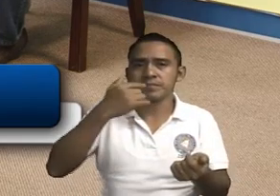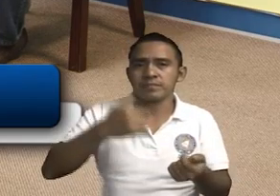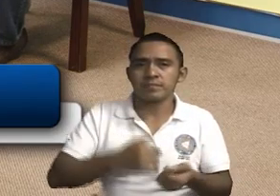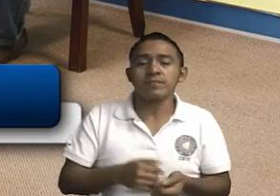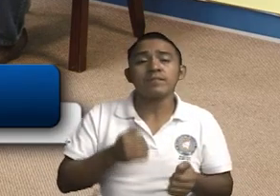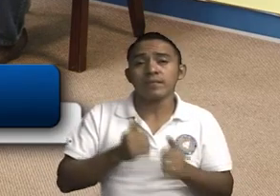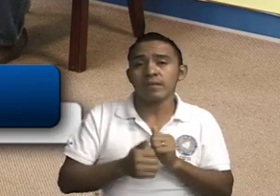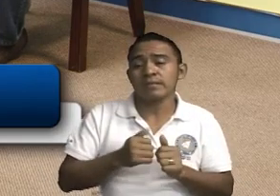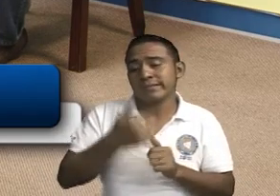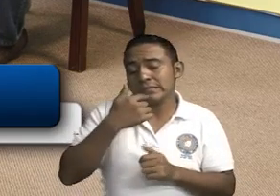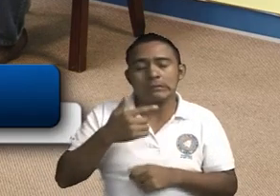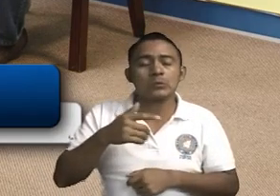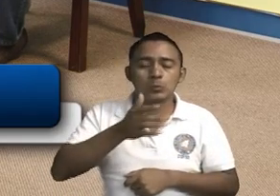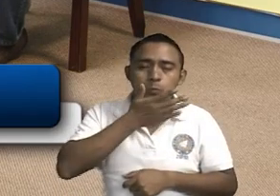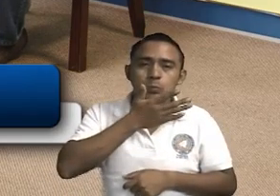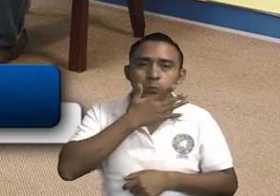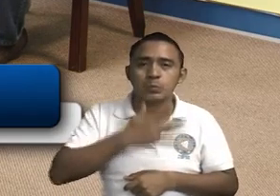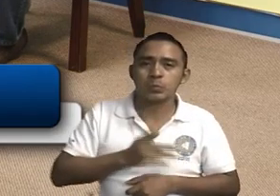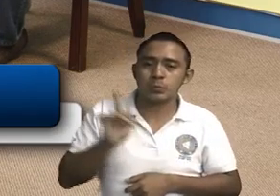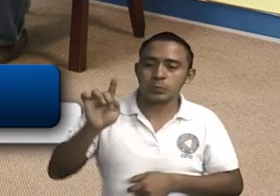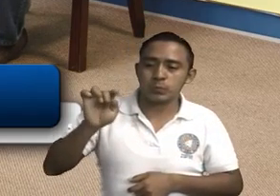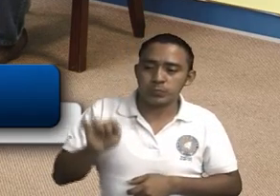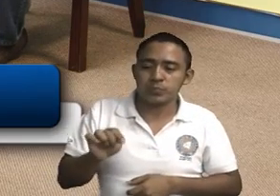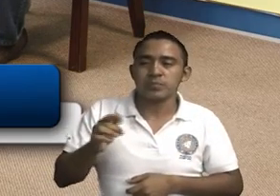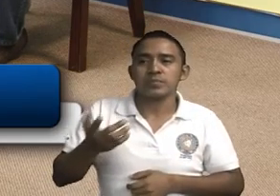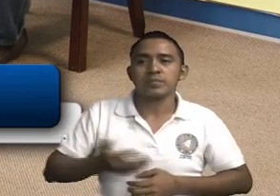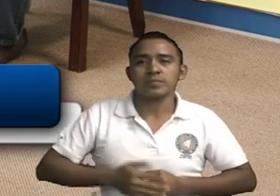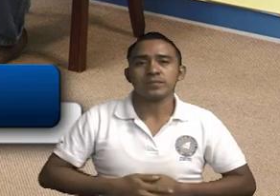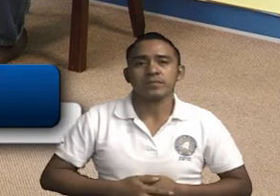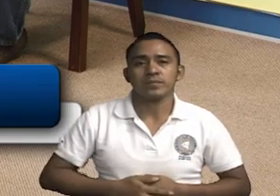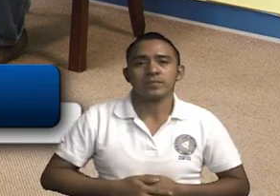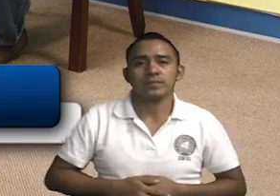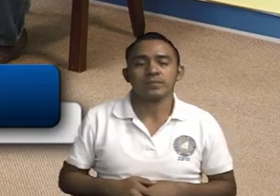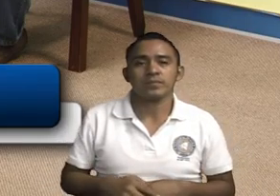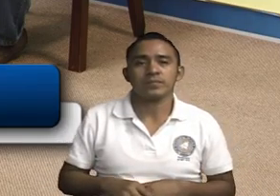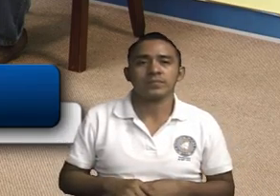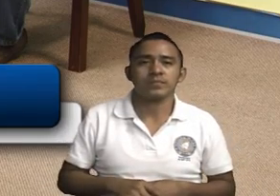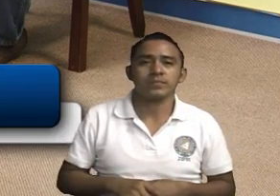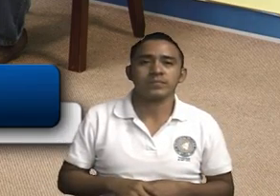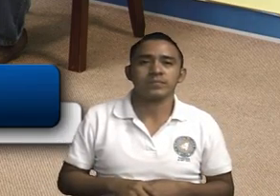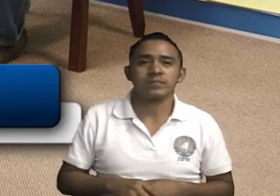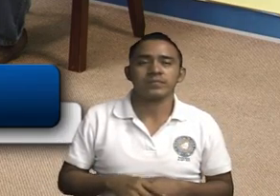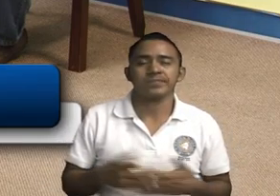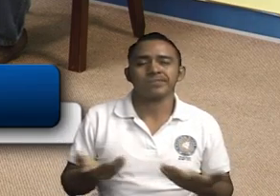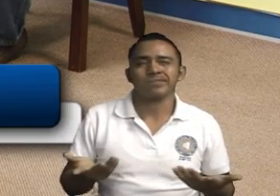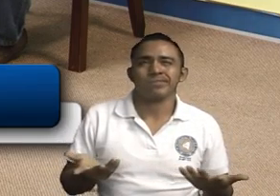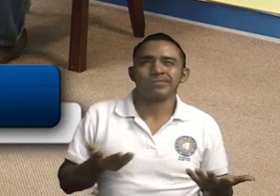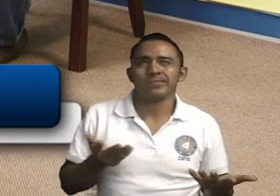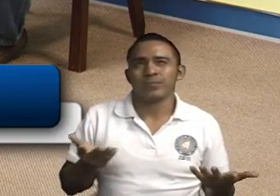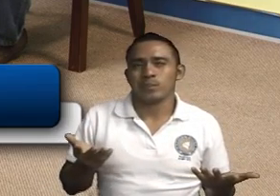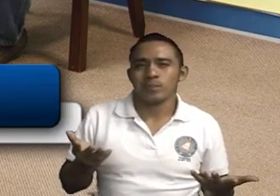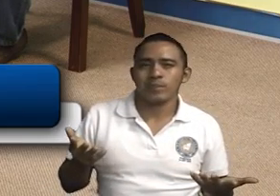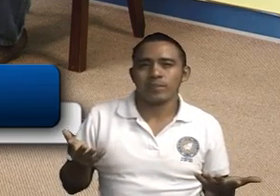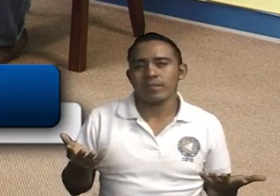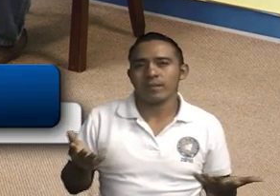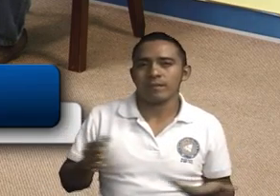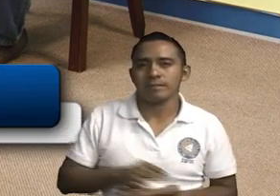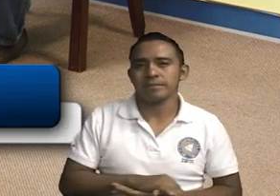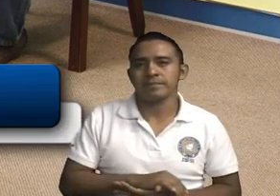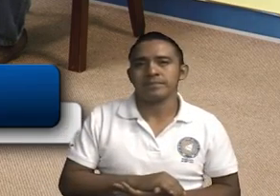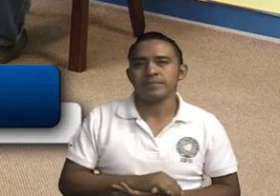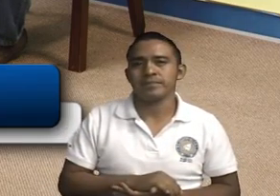que tienen disfunción eréctil, pues. Y ¿cómo les era la palabra?